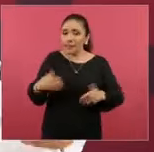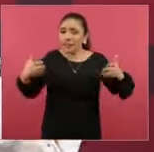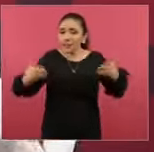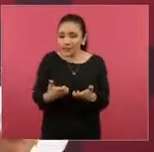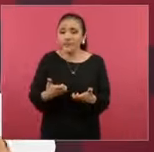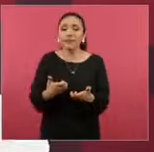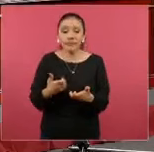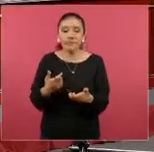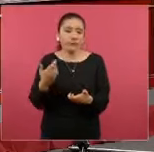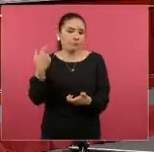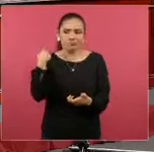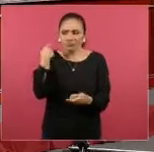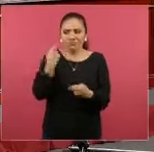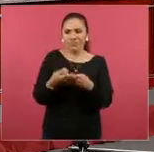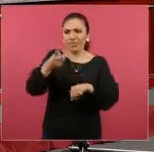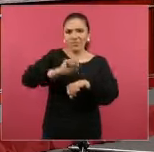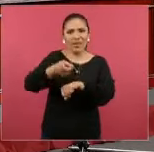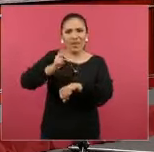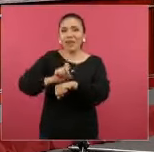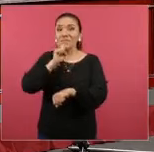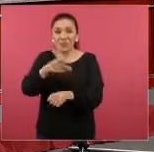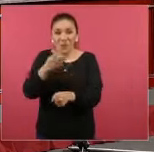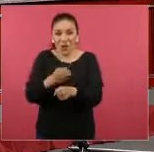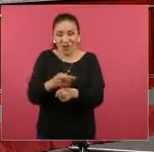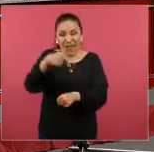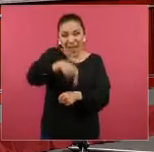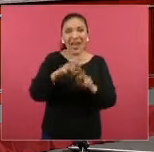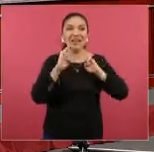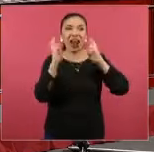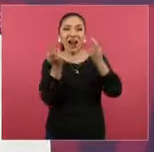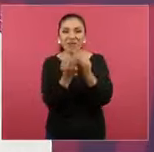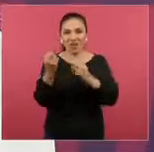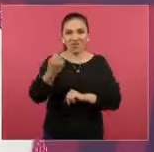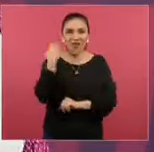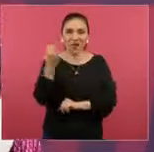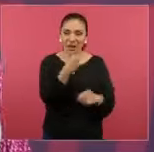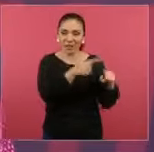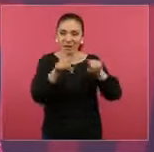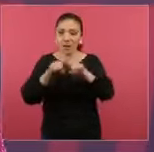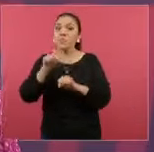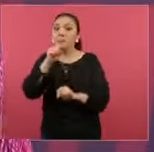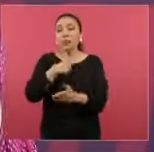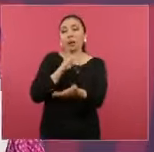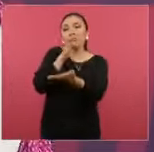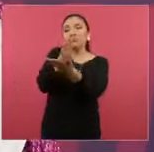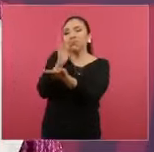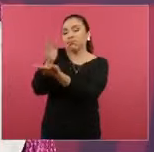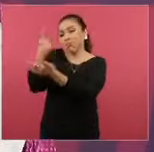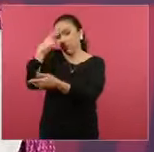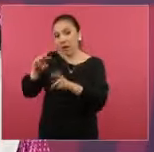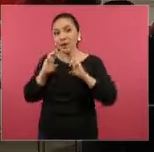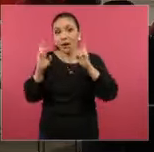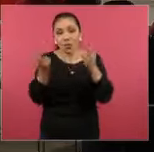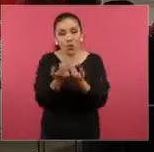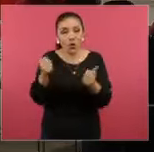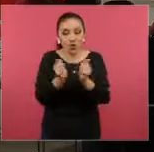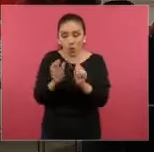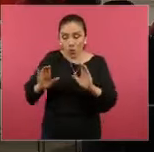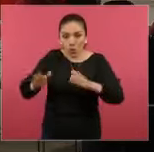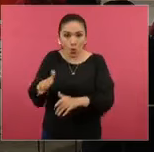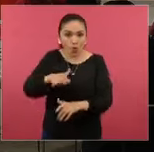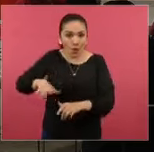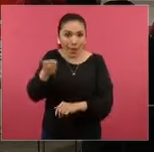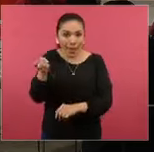realizando. En estos días, a la par que estamos teniendo estas pláticas, se estaban realizando estas reuniones con estas